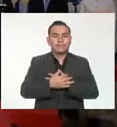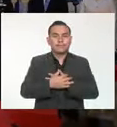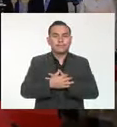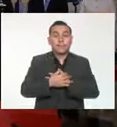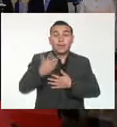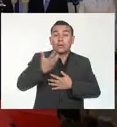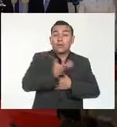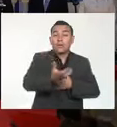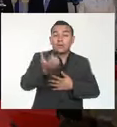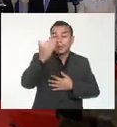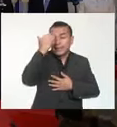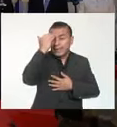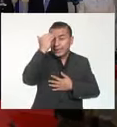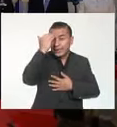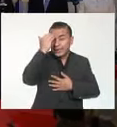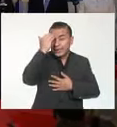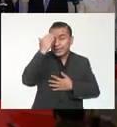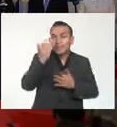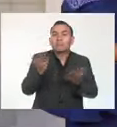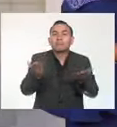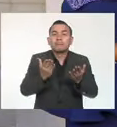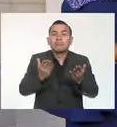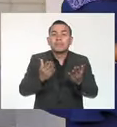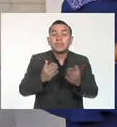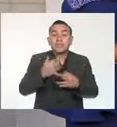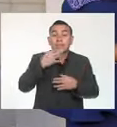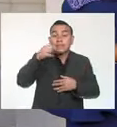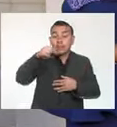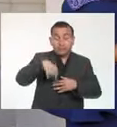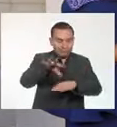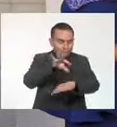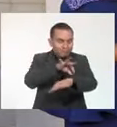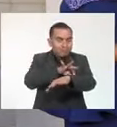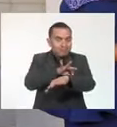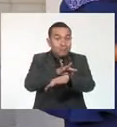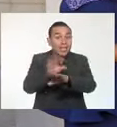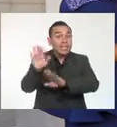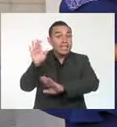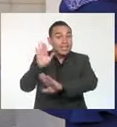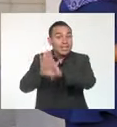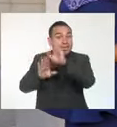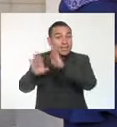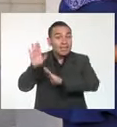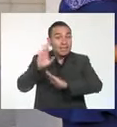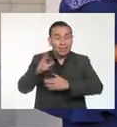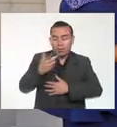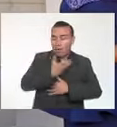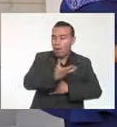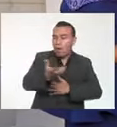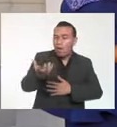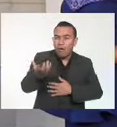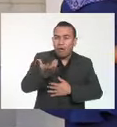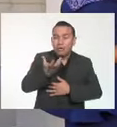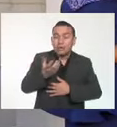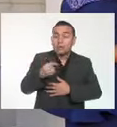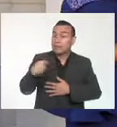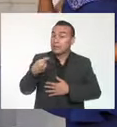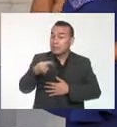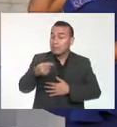Como todos sabemos, estamos viviendo un momento histórico. Y como pasa con todos los momentos históricos,